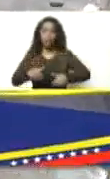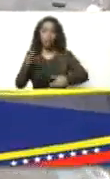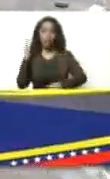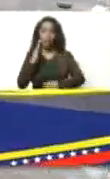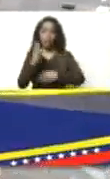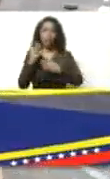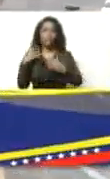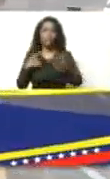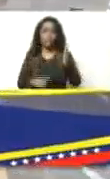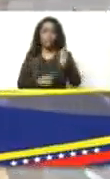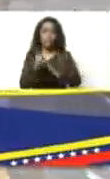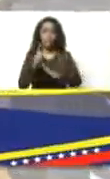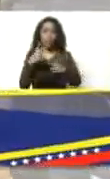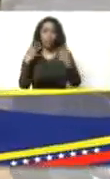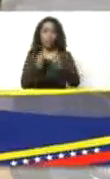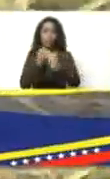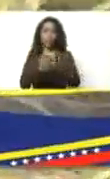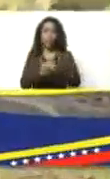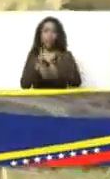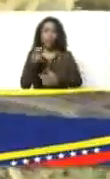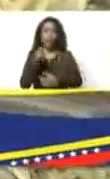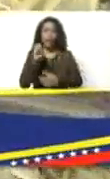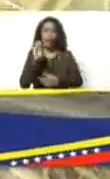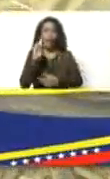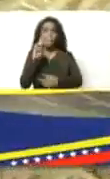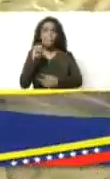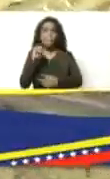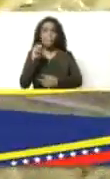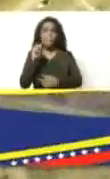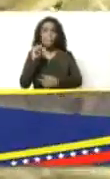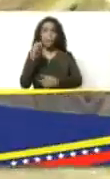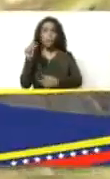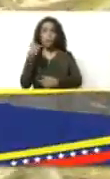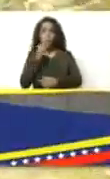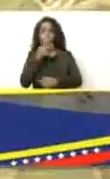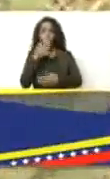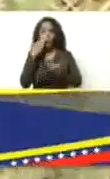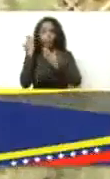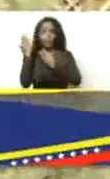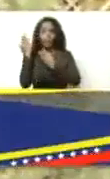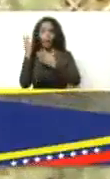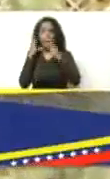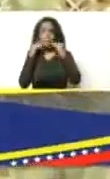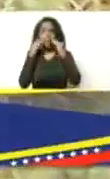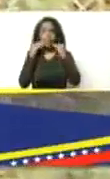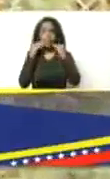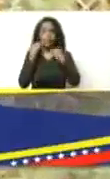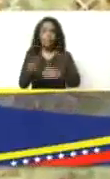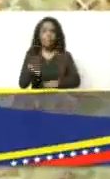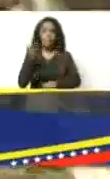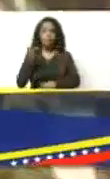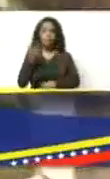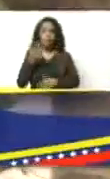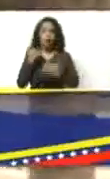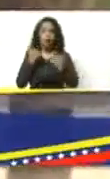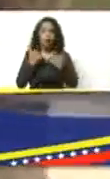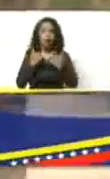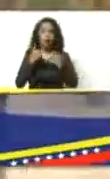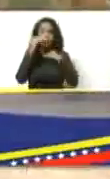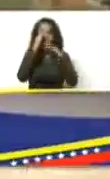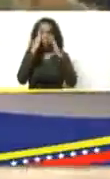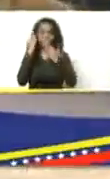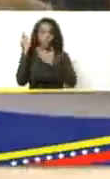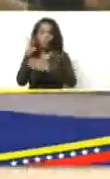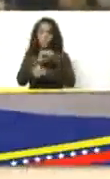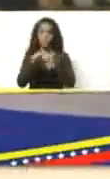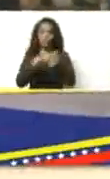desarrollando el compañero Germán Guerrero junto a su familia, donde, bueno, esto es una experiencia piloto. Vamos a escuchar ahora a nuestro